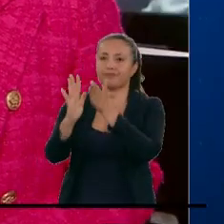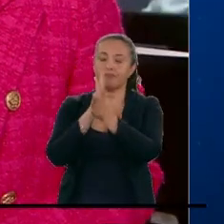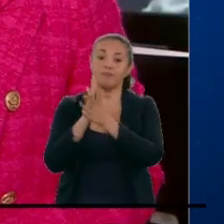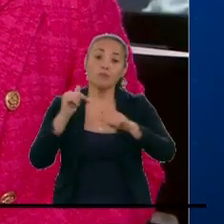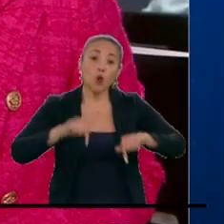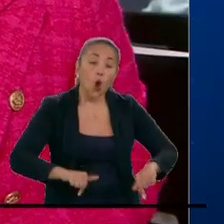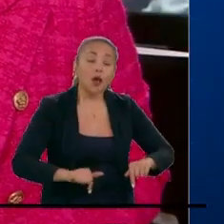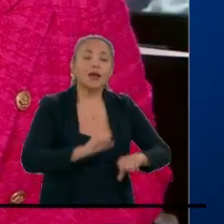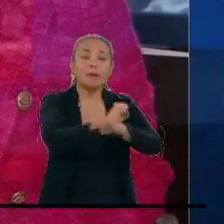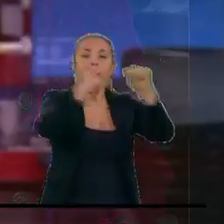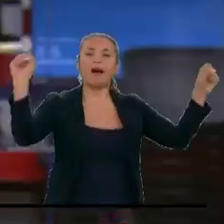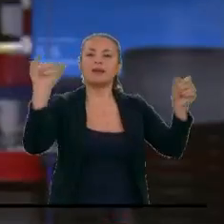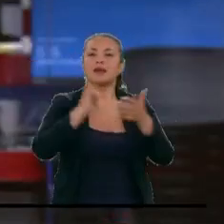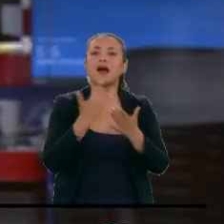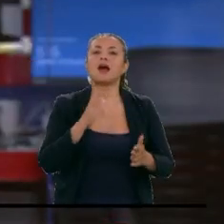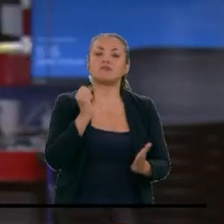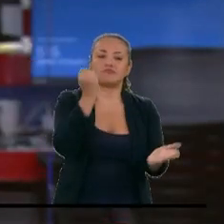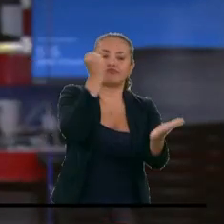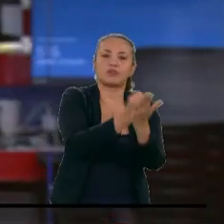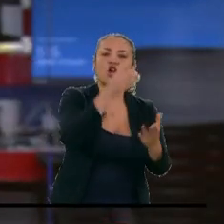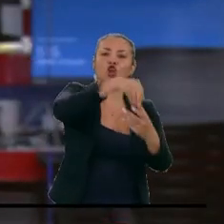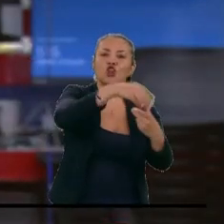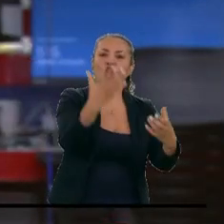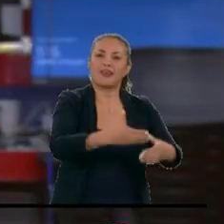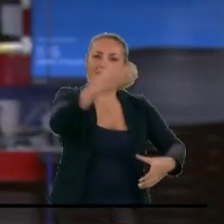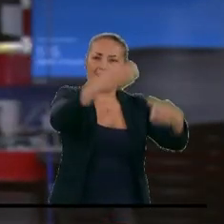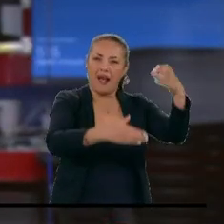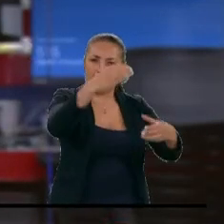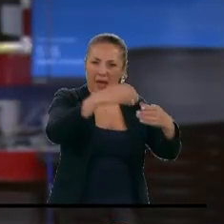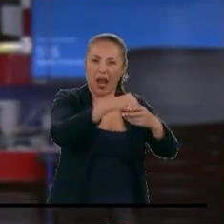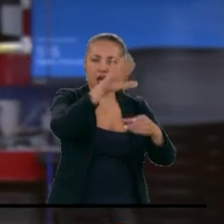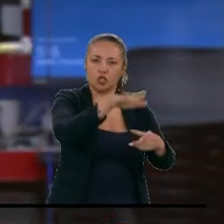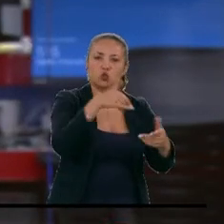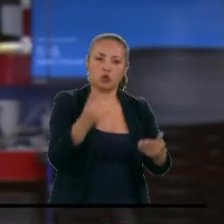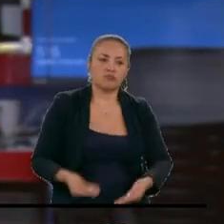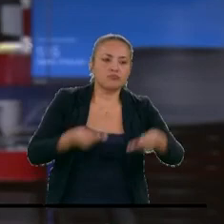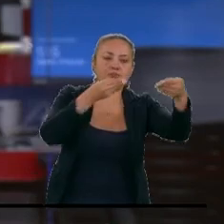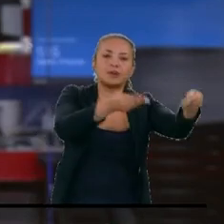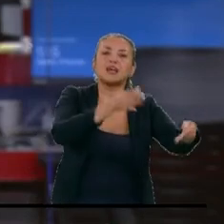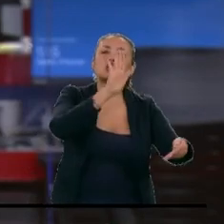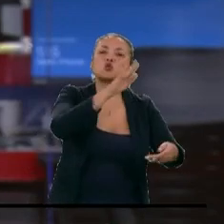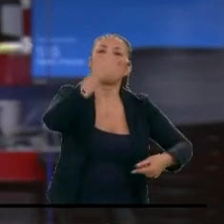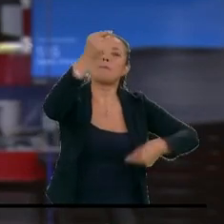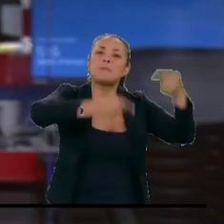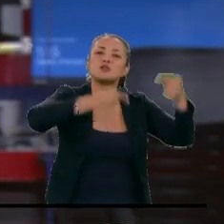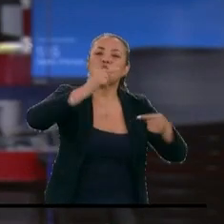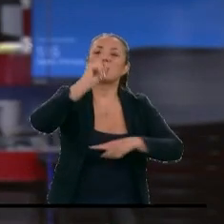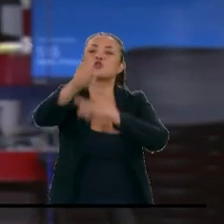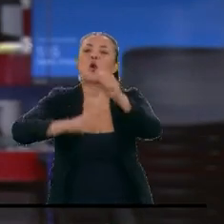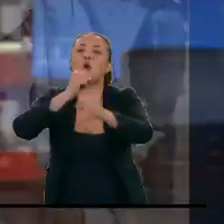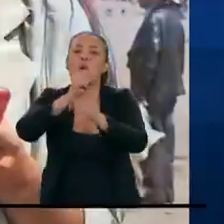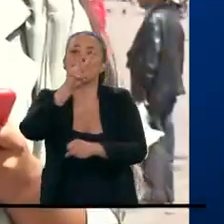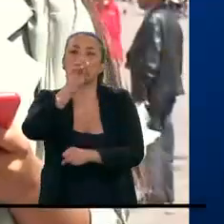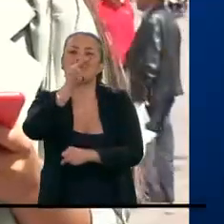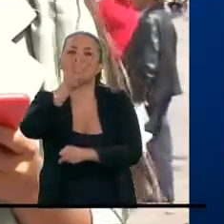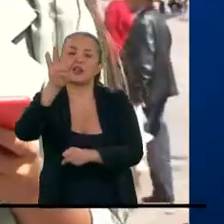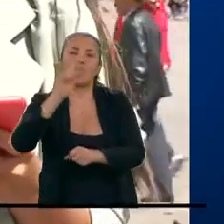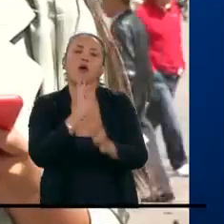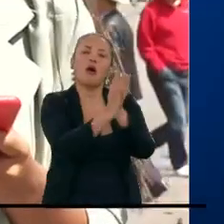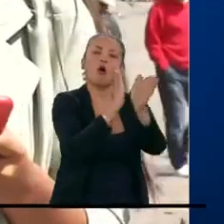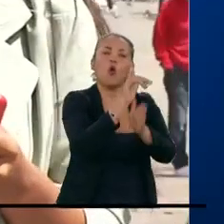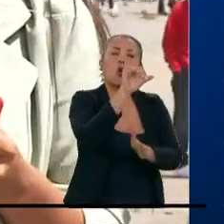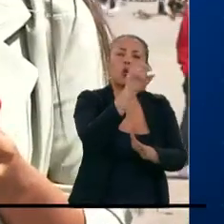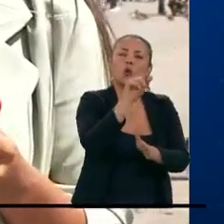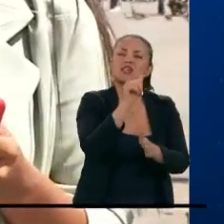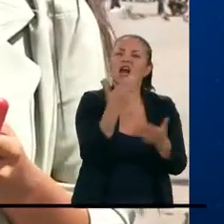Esta mañana se radicó en la Secretaría General de la Cámara de Representantes el proyecto de presupuesto para el 2024. Luisa Polo, ¿cuál es el monto